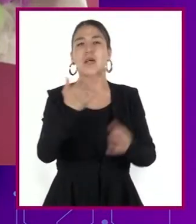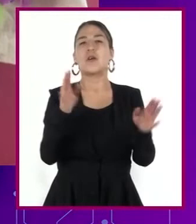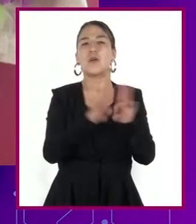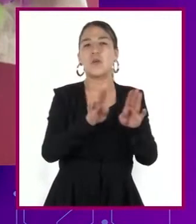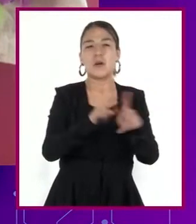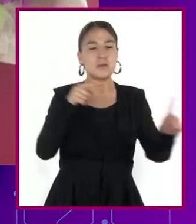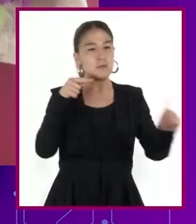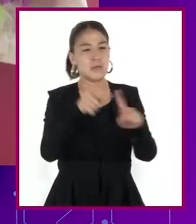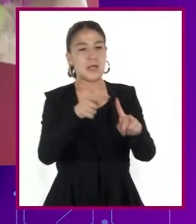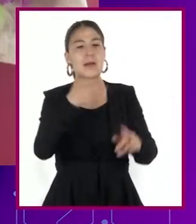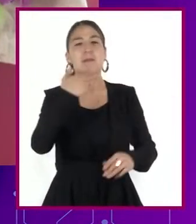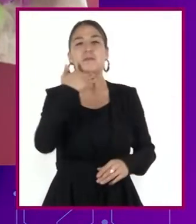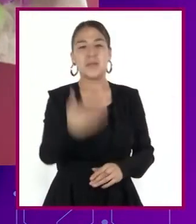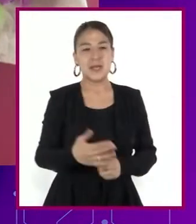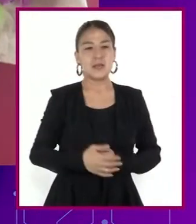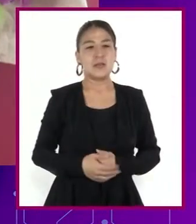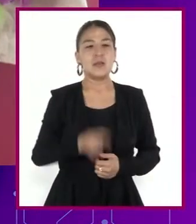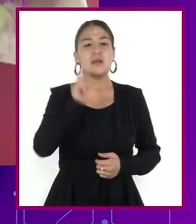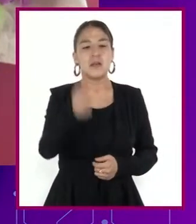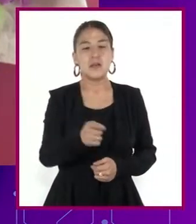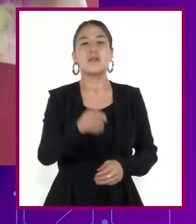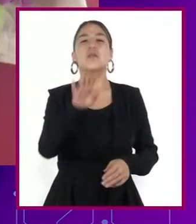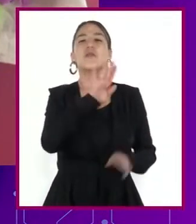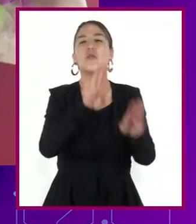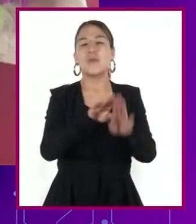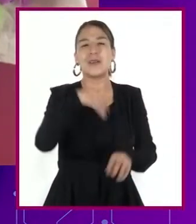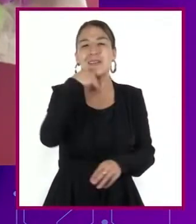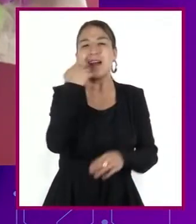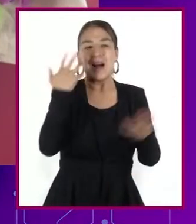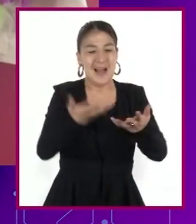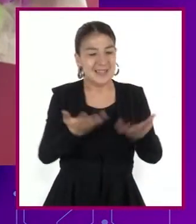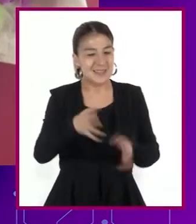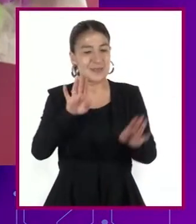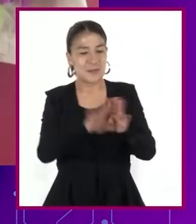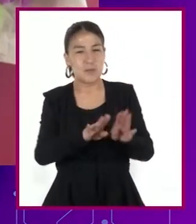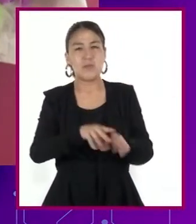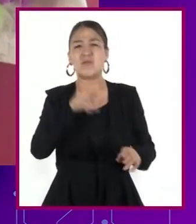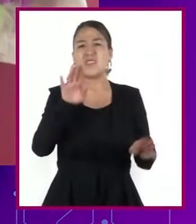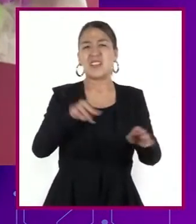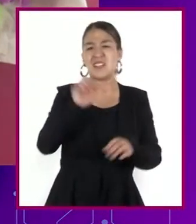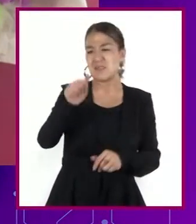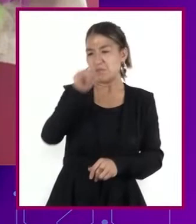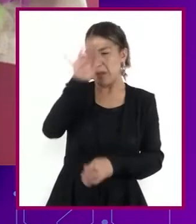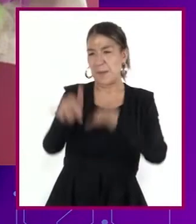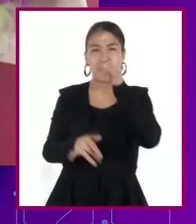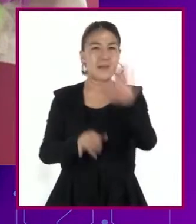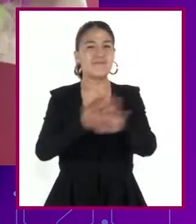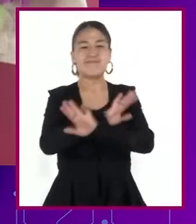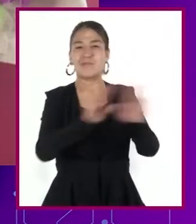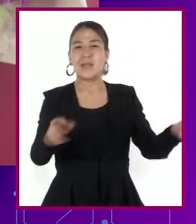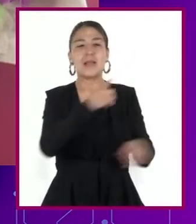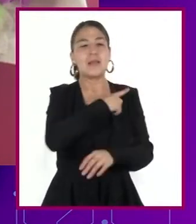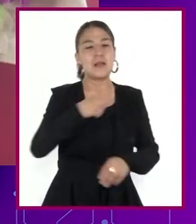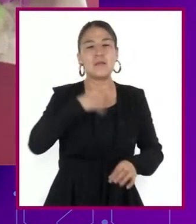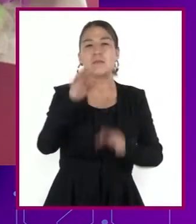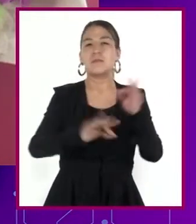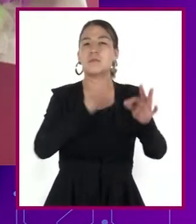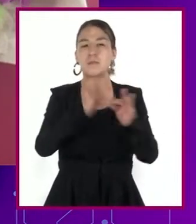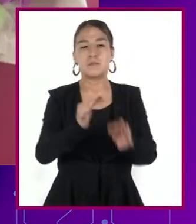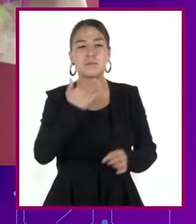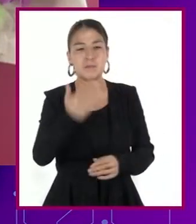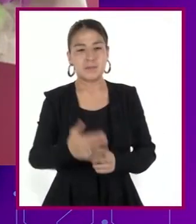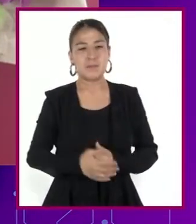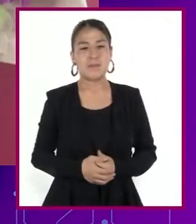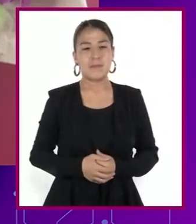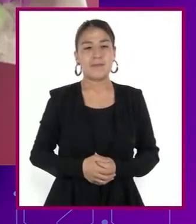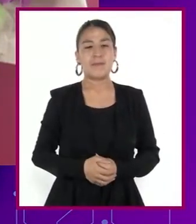abierta, directa y adecuada, logrando decir lo que queremos sin atentar contra los demás, negociando con ellos su cumplimiento.